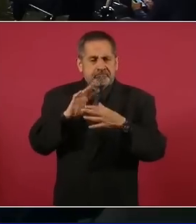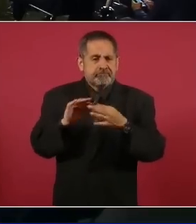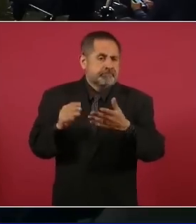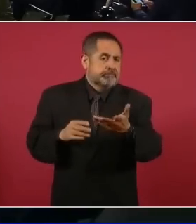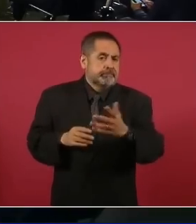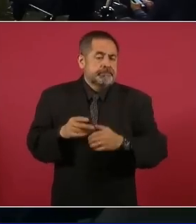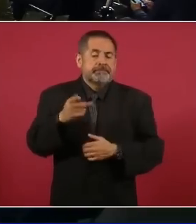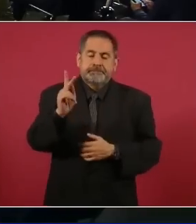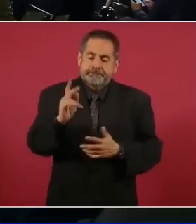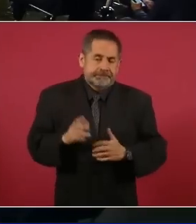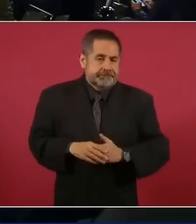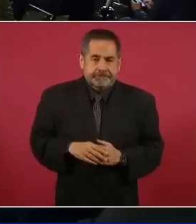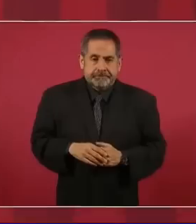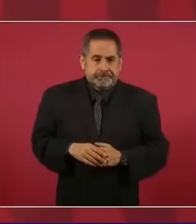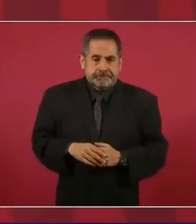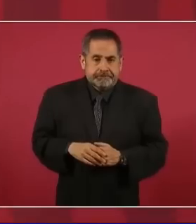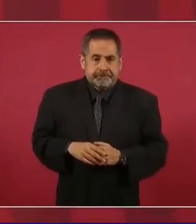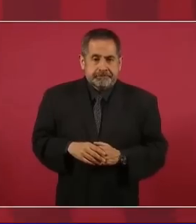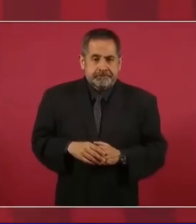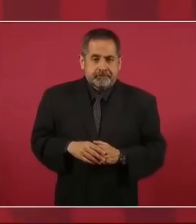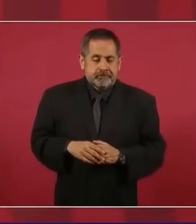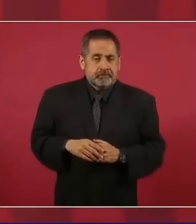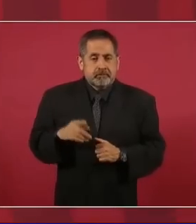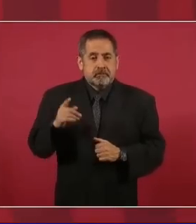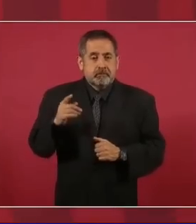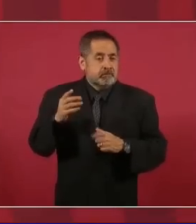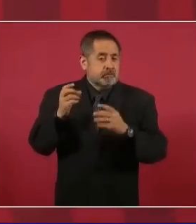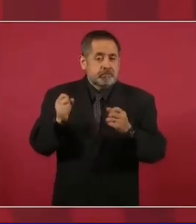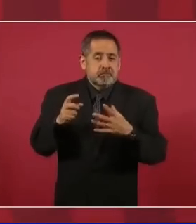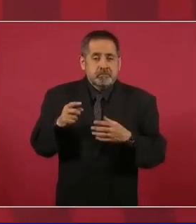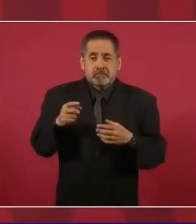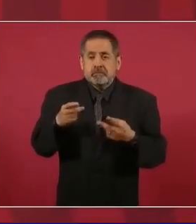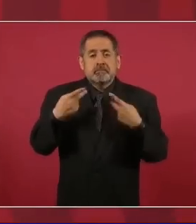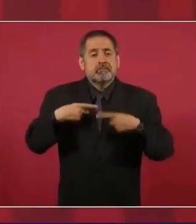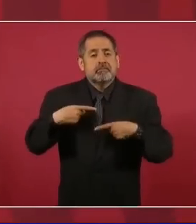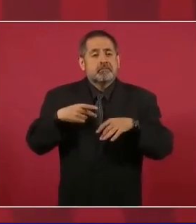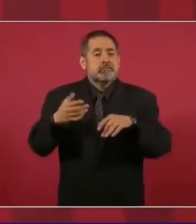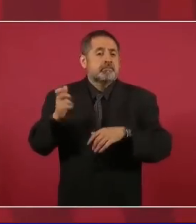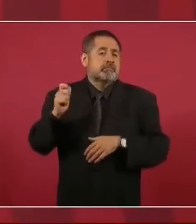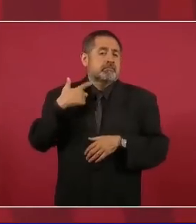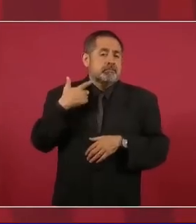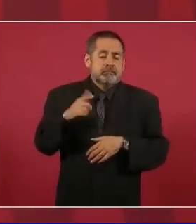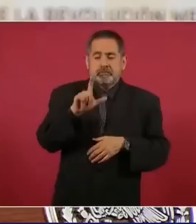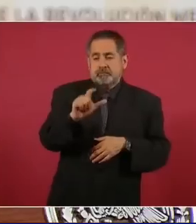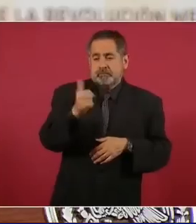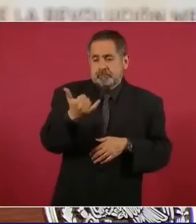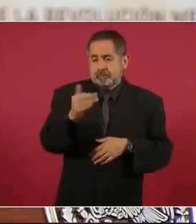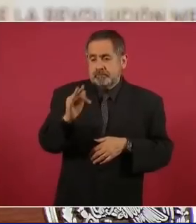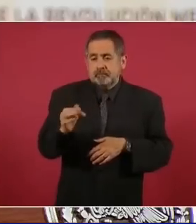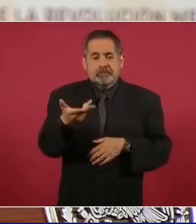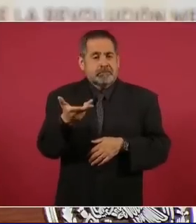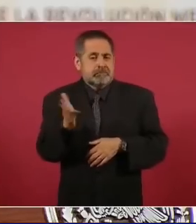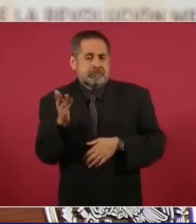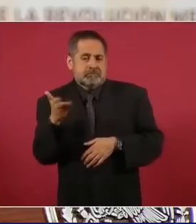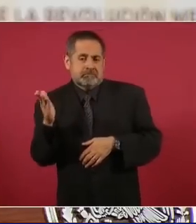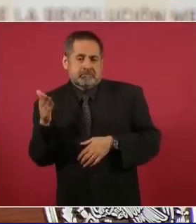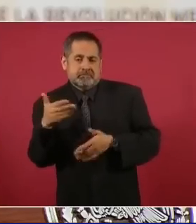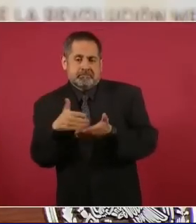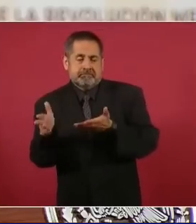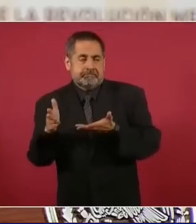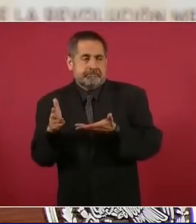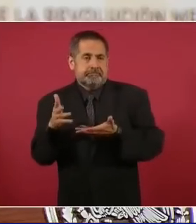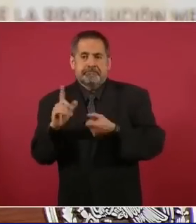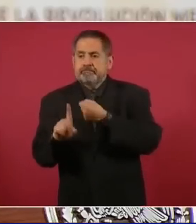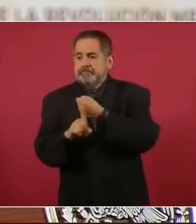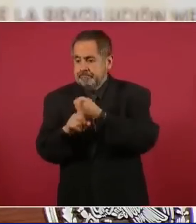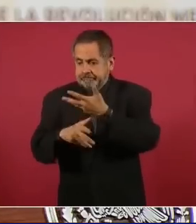pero nos dejaron despidos de electricistas, despidos de trabajadores de